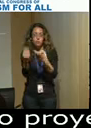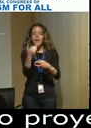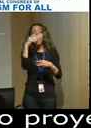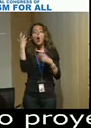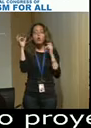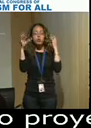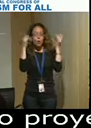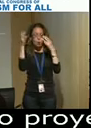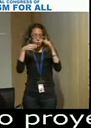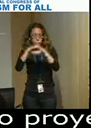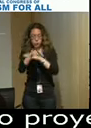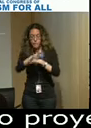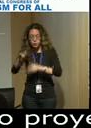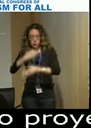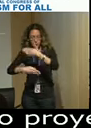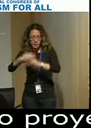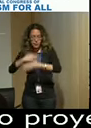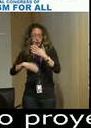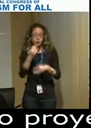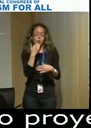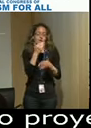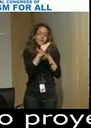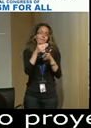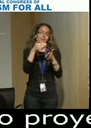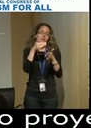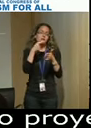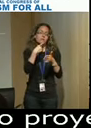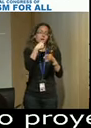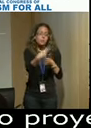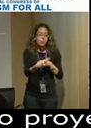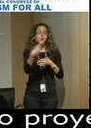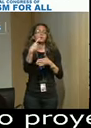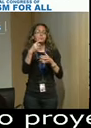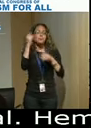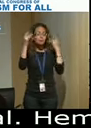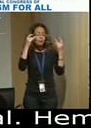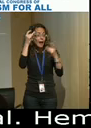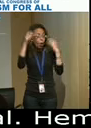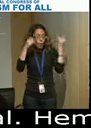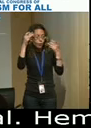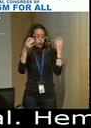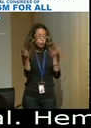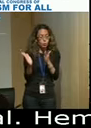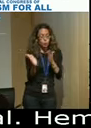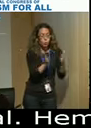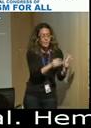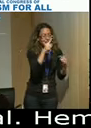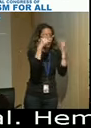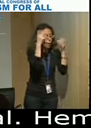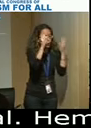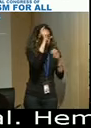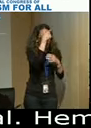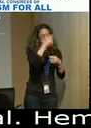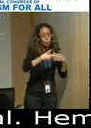con discapacidad. Y cuando hablamos de acceso al ocio, una parte de lo que nosotros concebimos que es el ocio puede ser